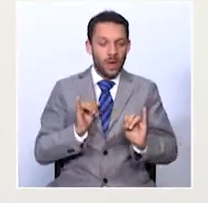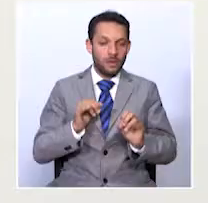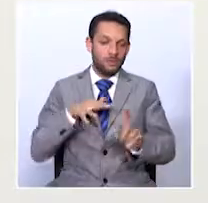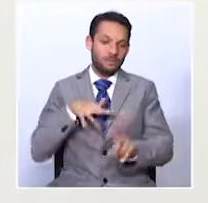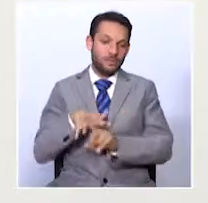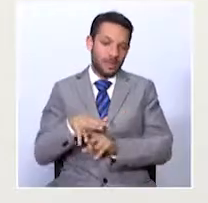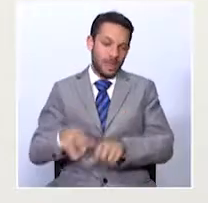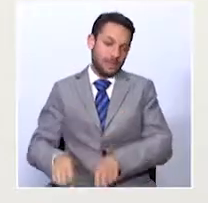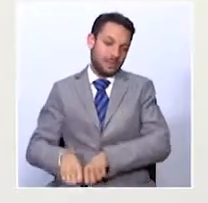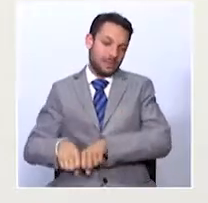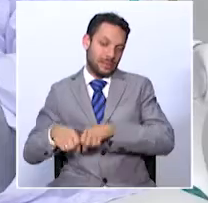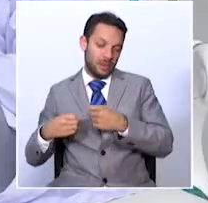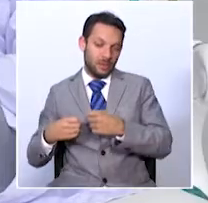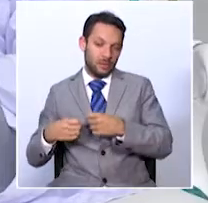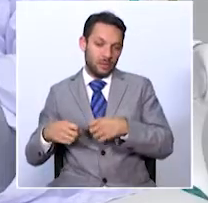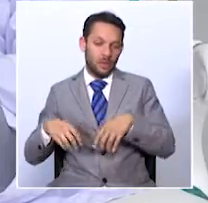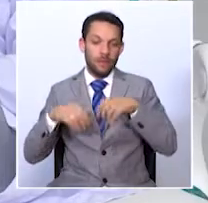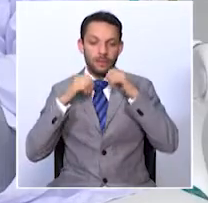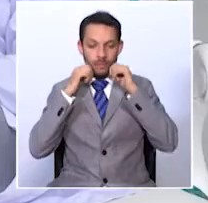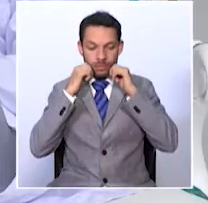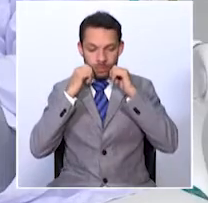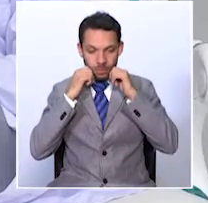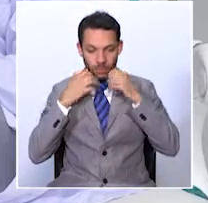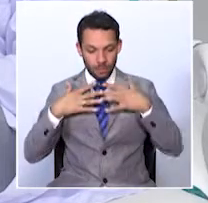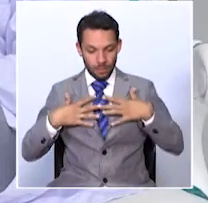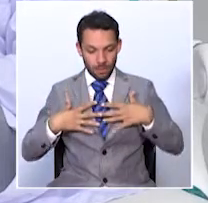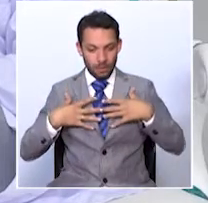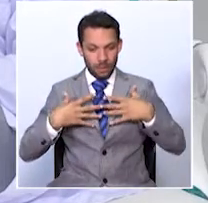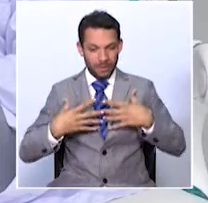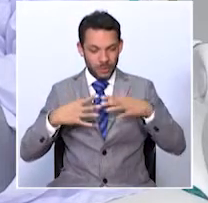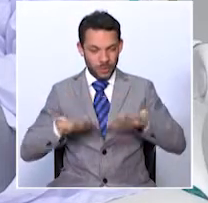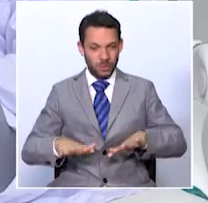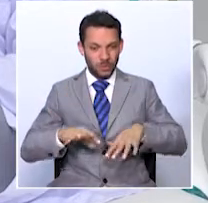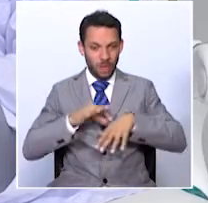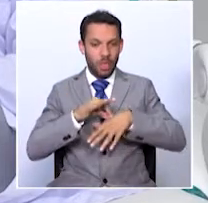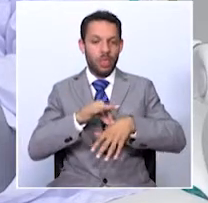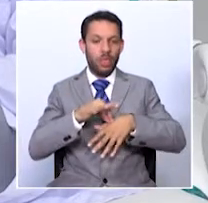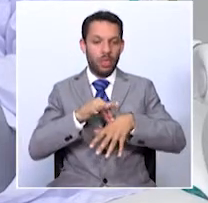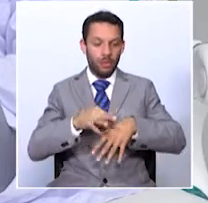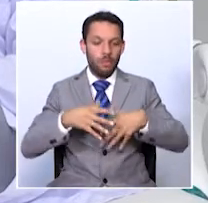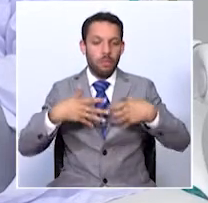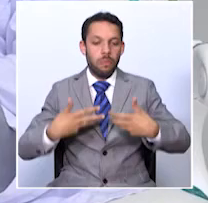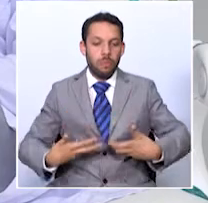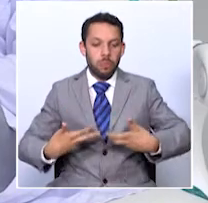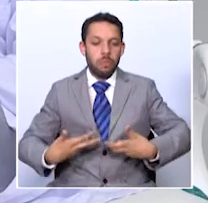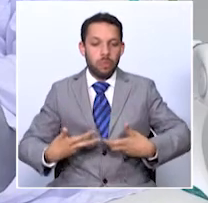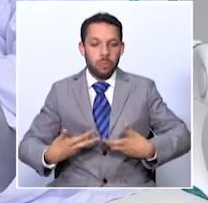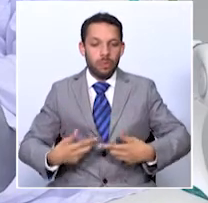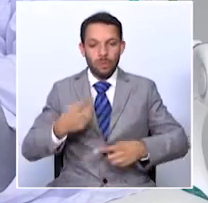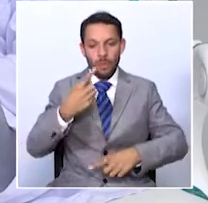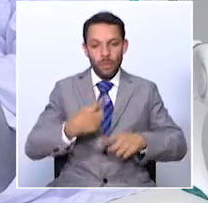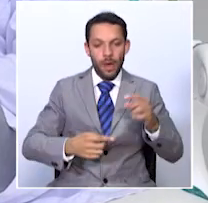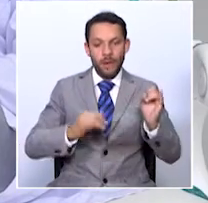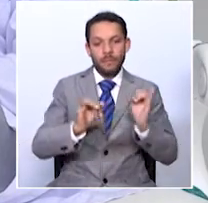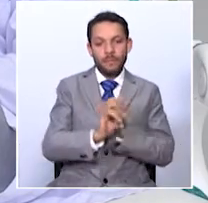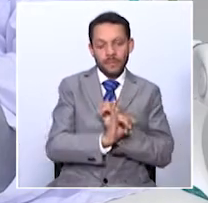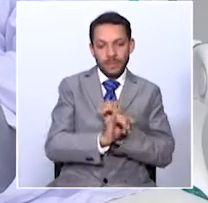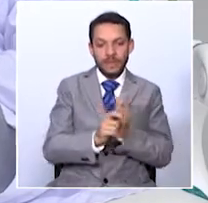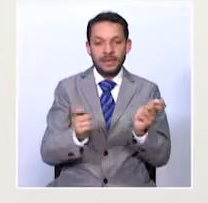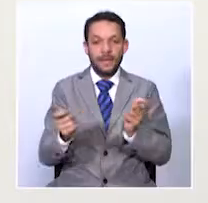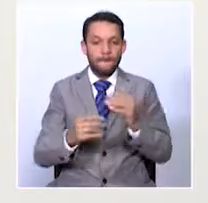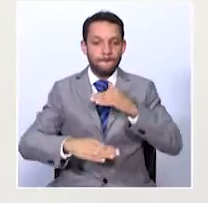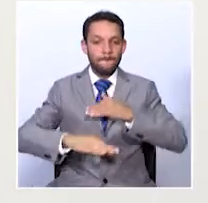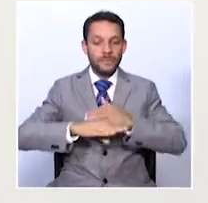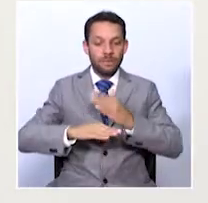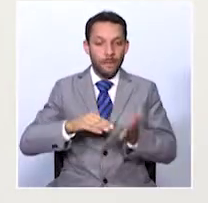y entonces se vuelven flácidas. Entonces, después de operar las mamas, no pueden rebajar de peso. Eso es una de las cosas que...